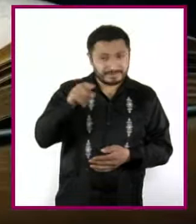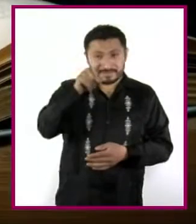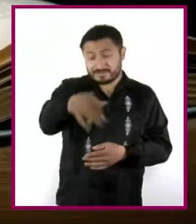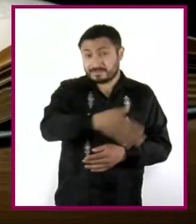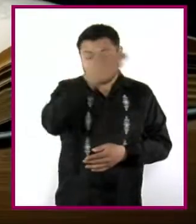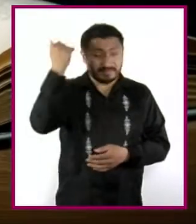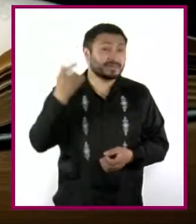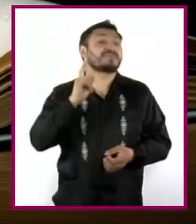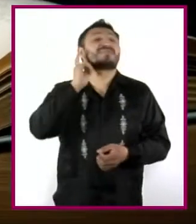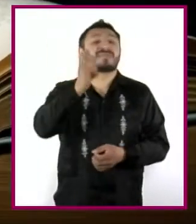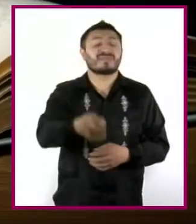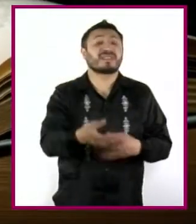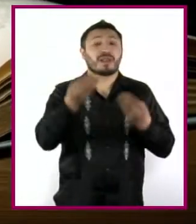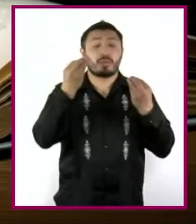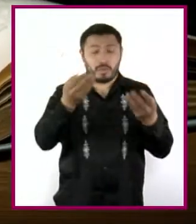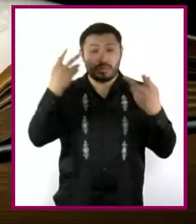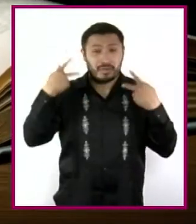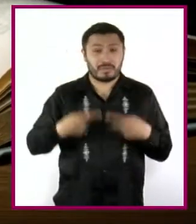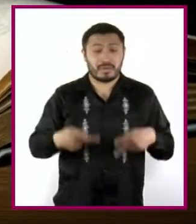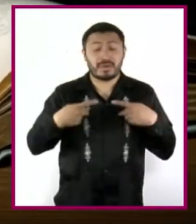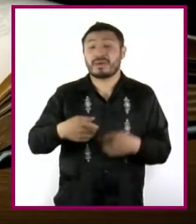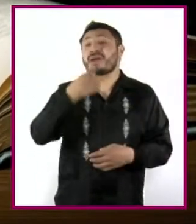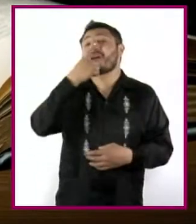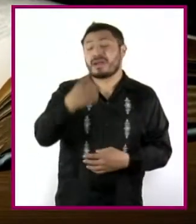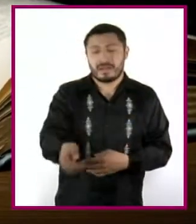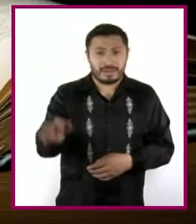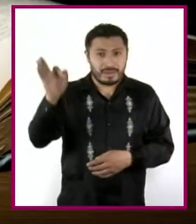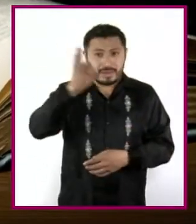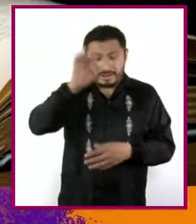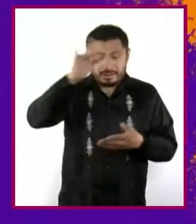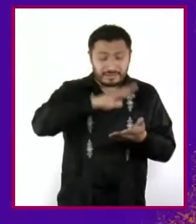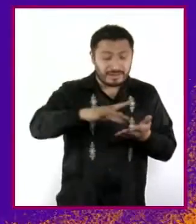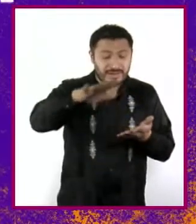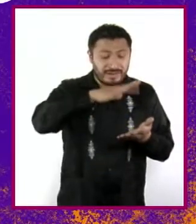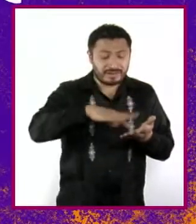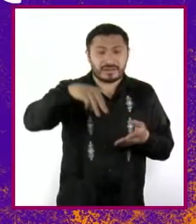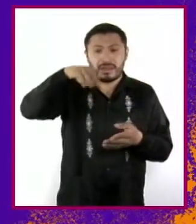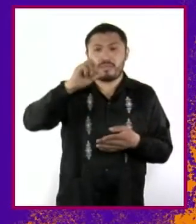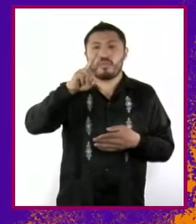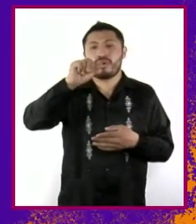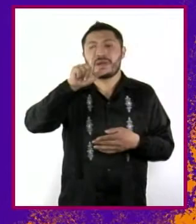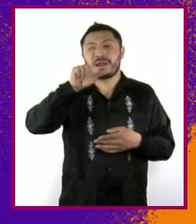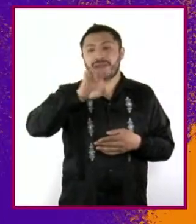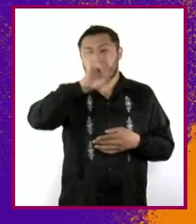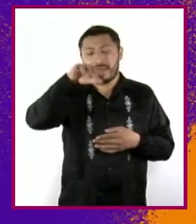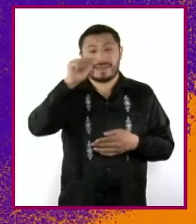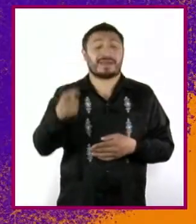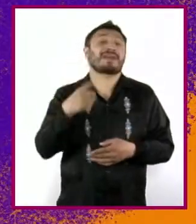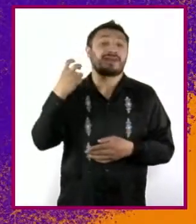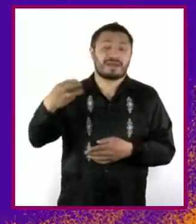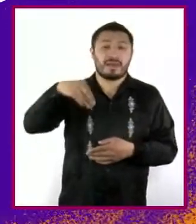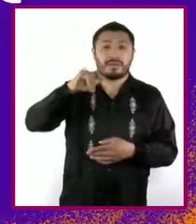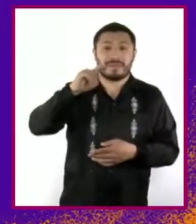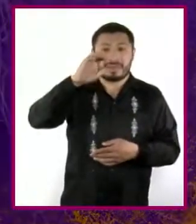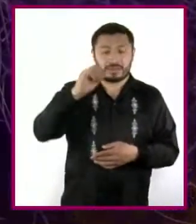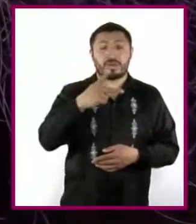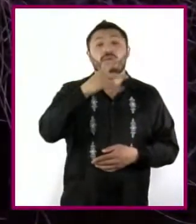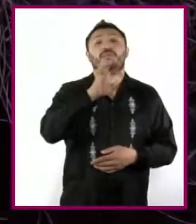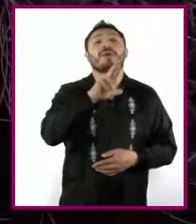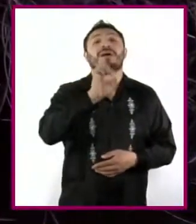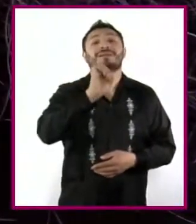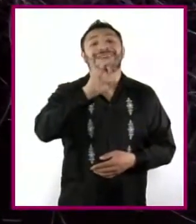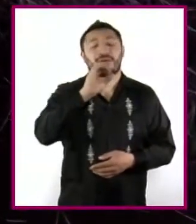sepas es que muchos estudiosos dicen que una posible lectura o moraleja del famoso mito griego de Perseo es